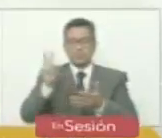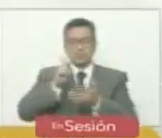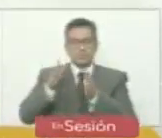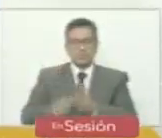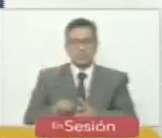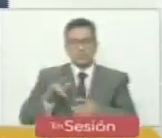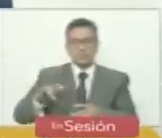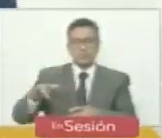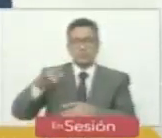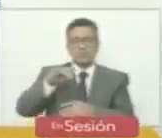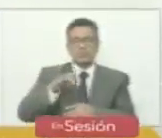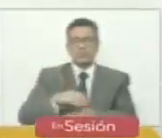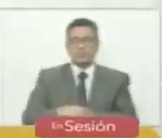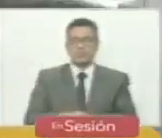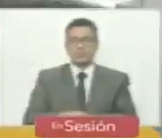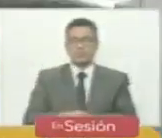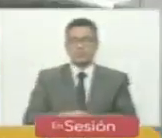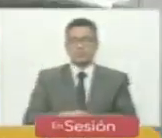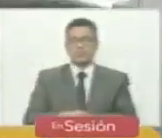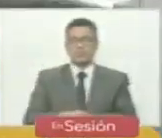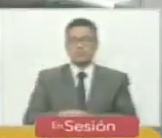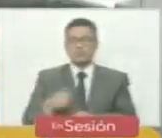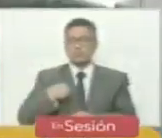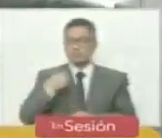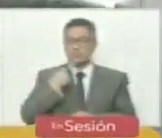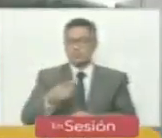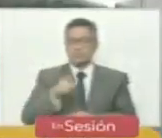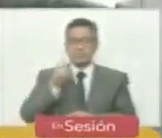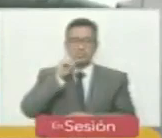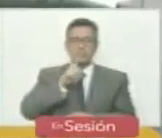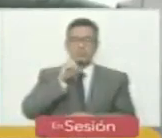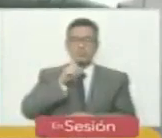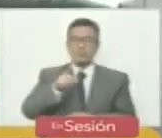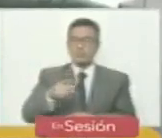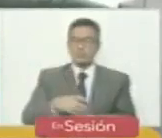al avión. Déjense decir barbaridades.